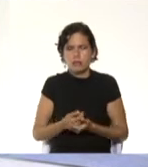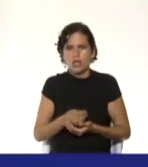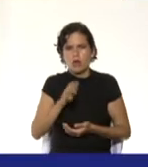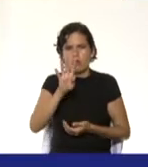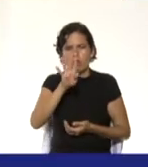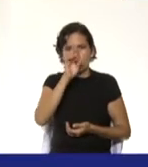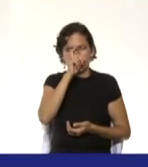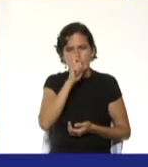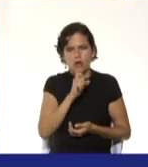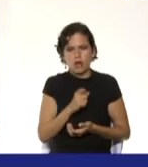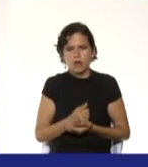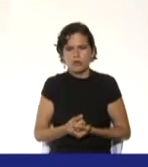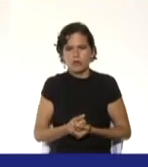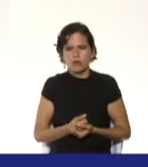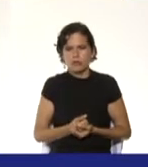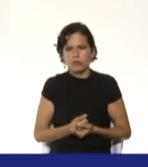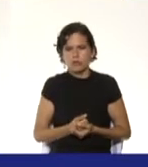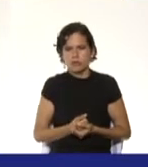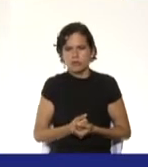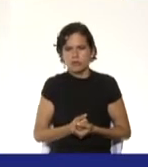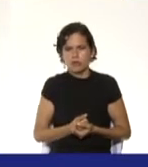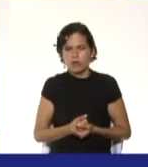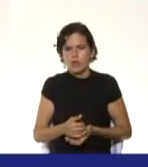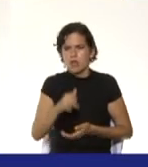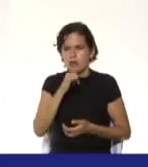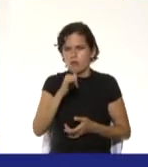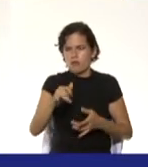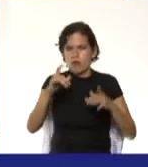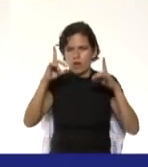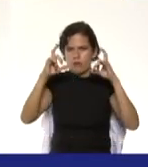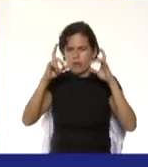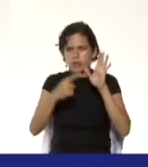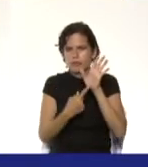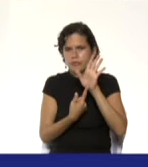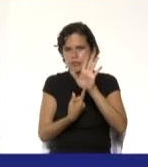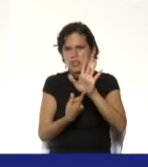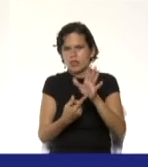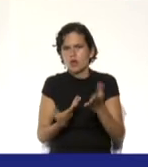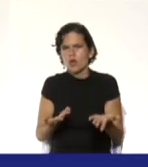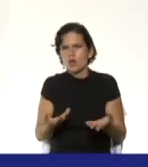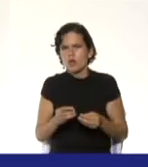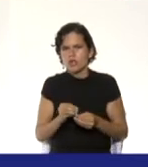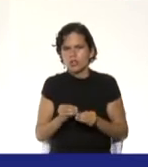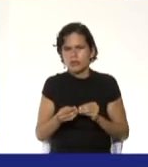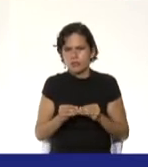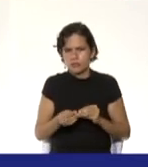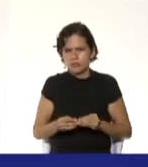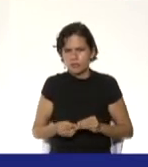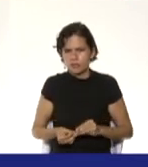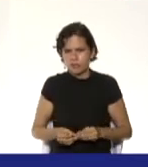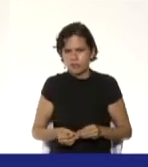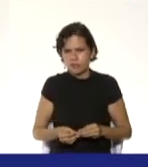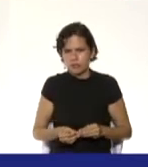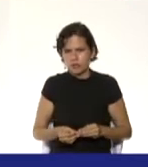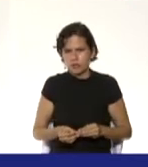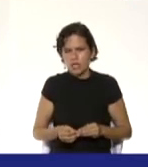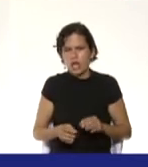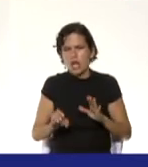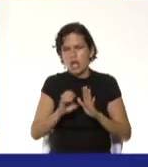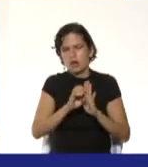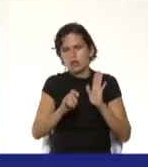para cuarto año una infografía señalando cómo está estructurada metodológicamente